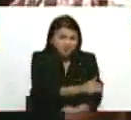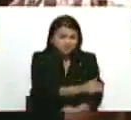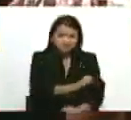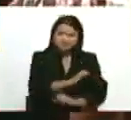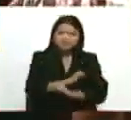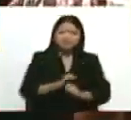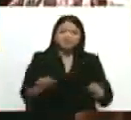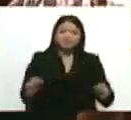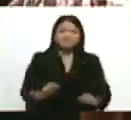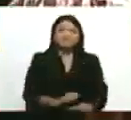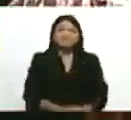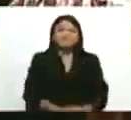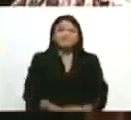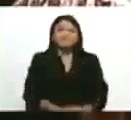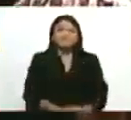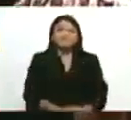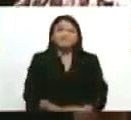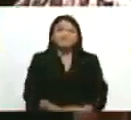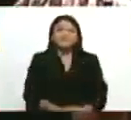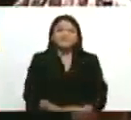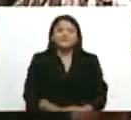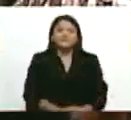ellos tendremos que buscarlo nosotros.